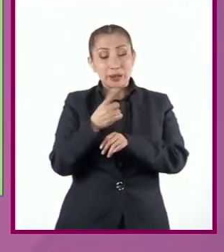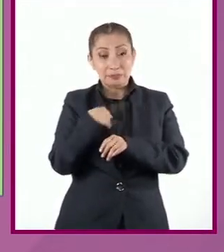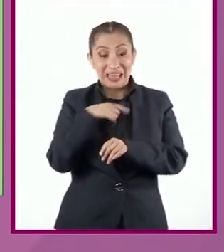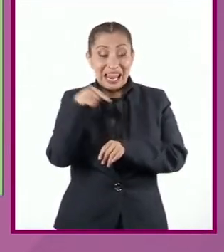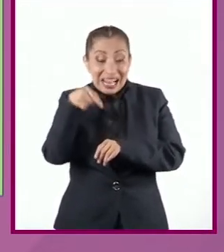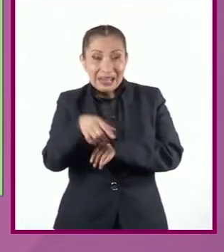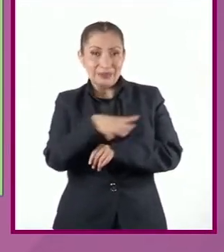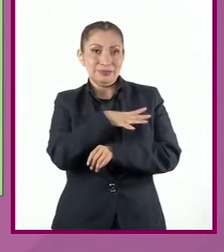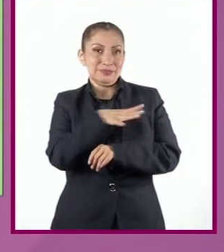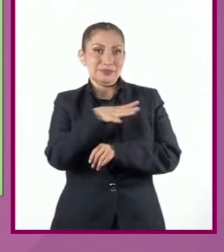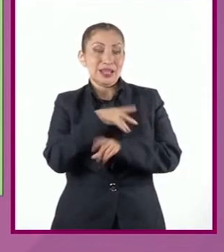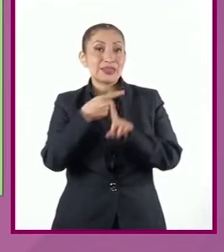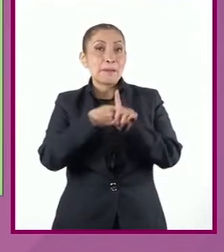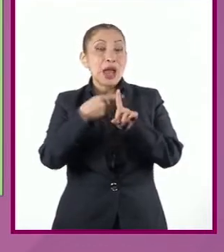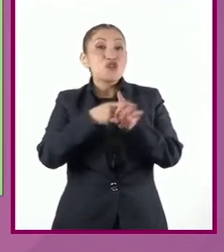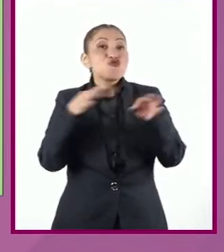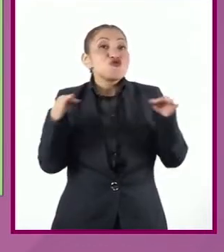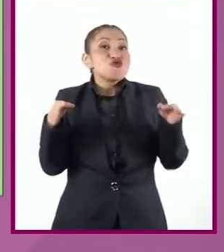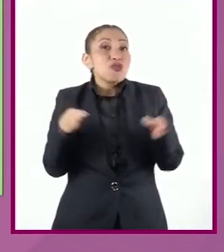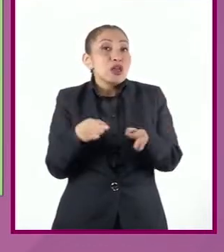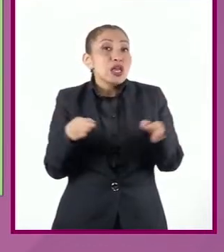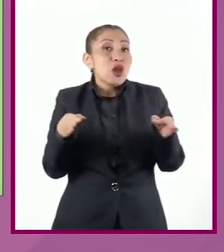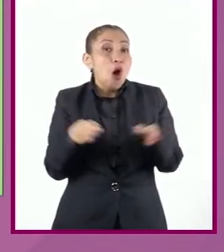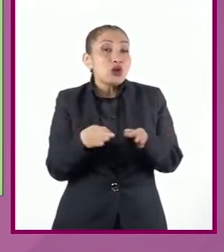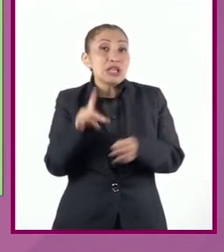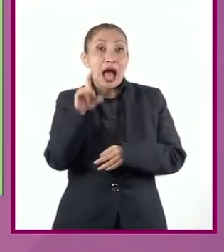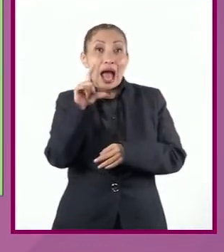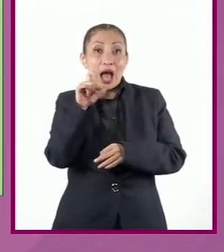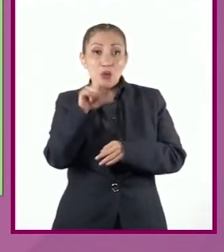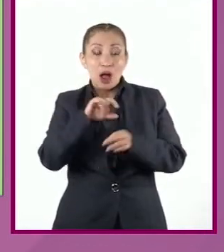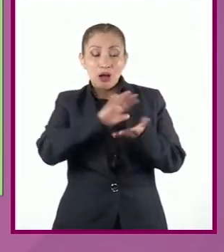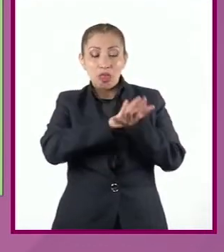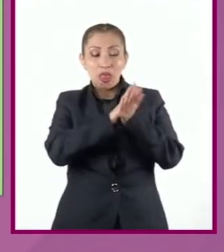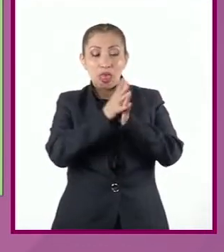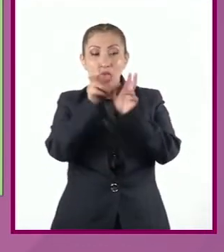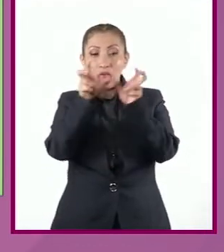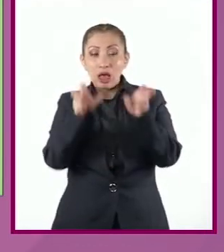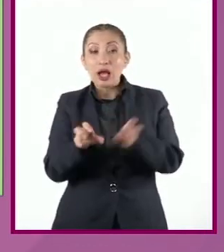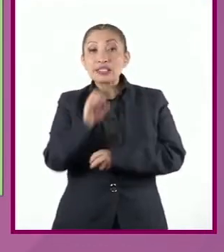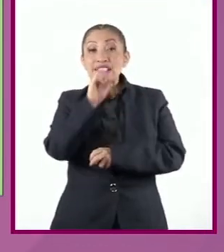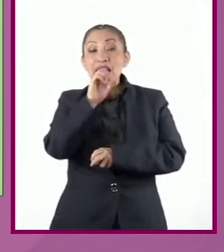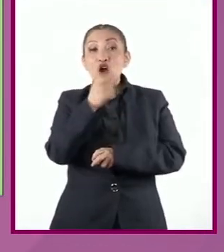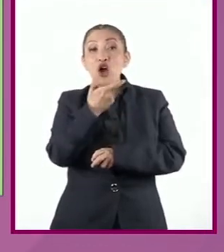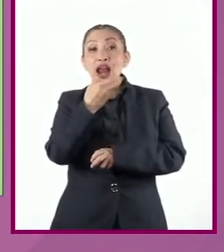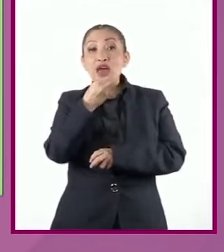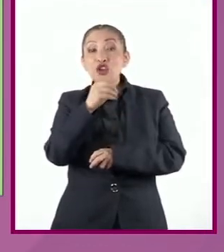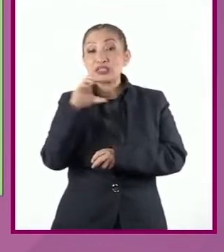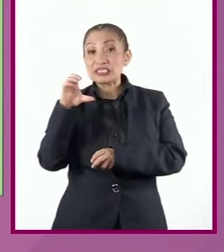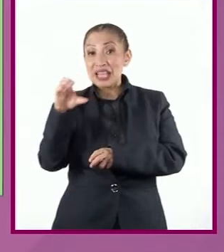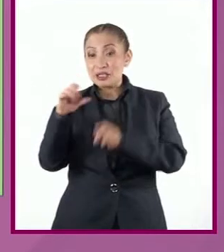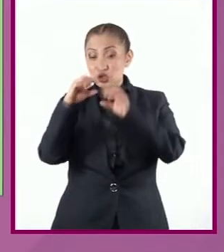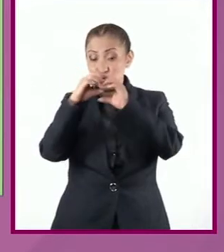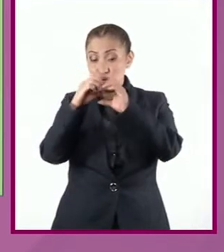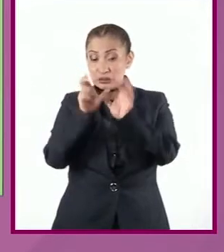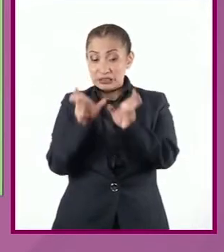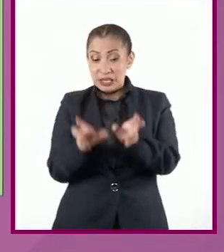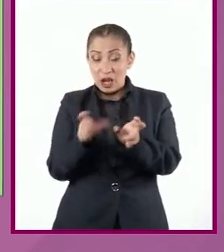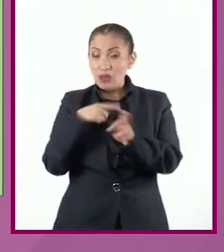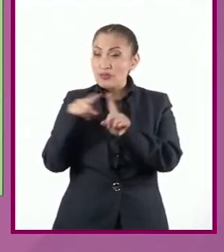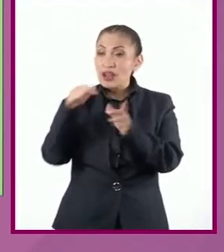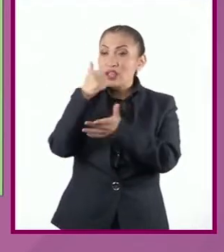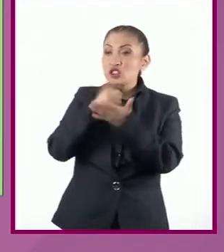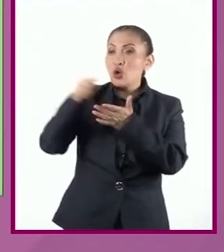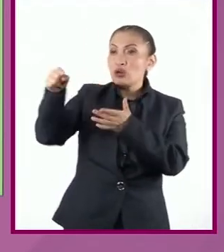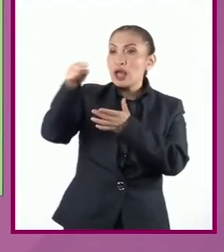ahí encontramos temperaturas frías. El agua se congela a los 0 grados Celsius. En diferentes ciudades de nuestro